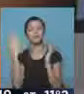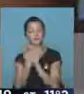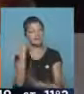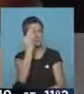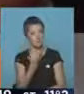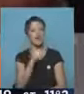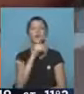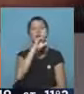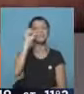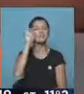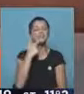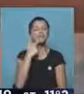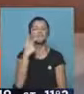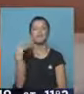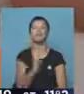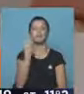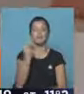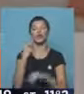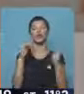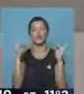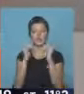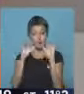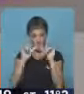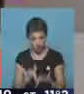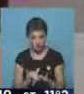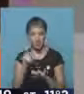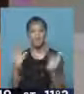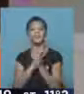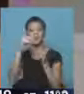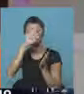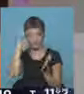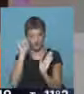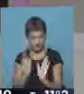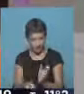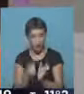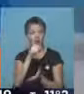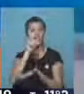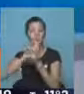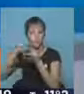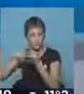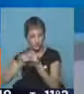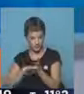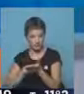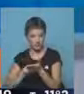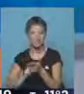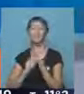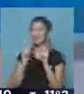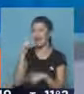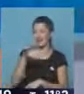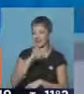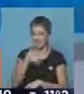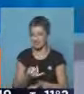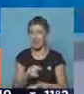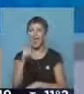Torres, editor de informática del Diario de la Nación, además de autor de algunos de los manuscritos de la sección manuscrito también, del Diario de la Nación, ahora, cuando ahí